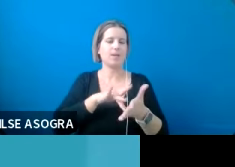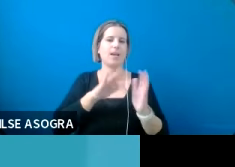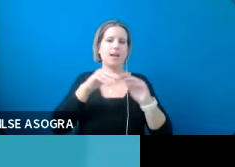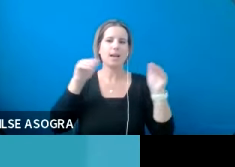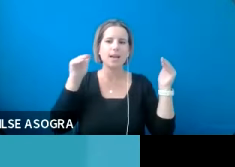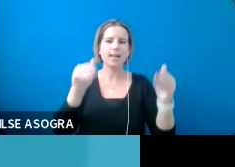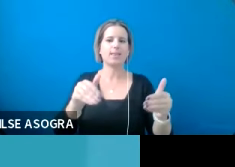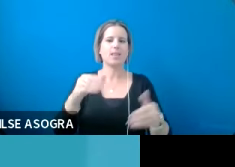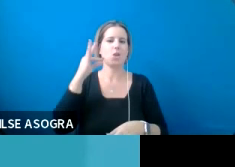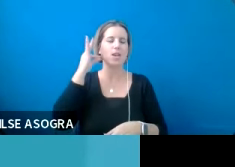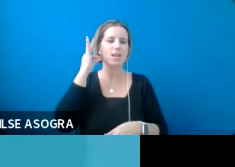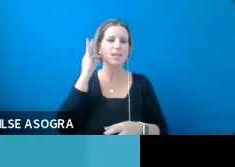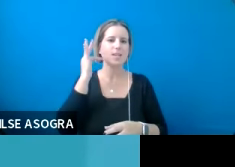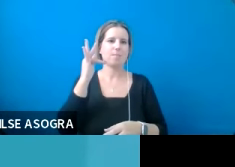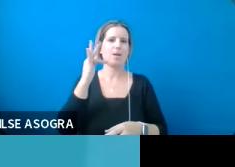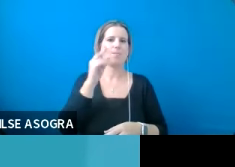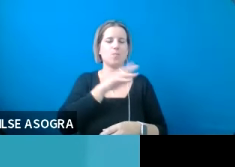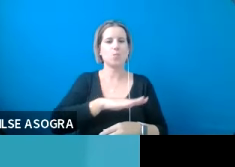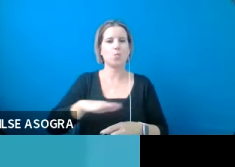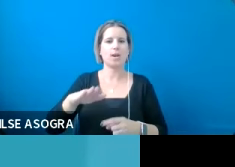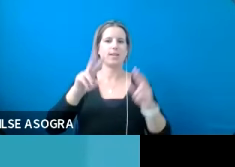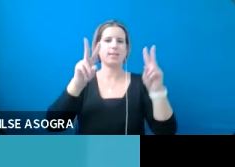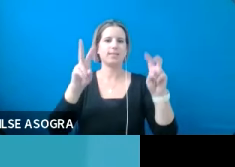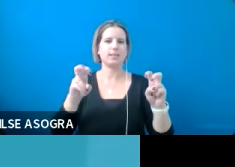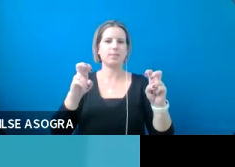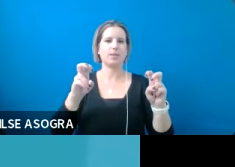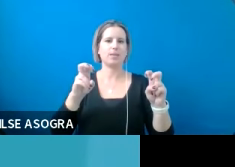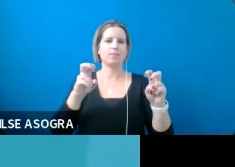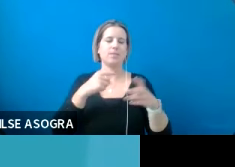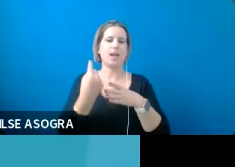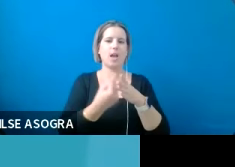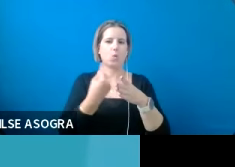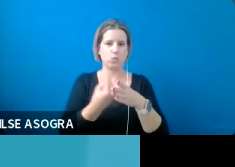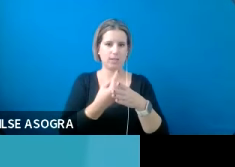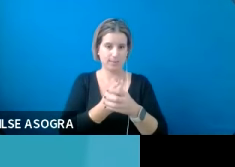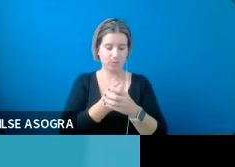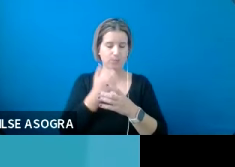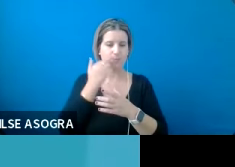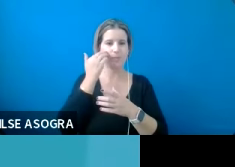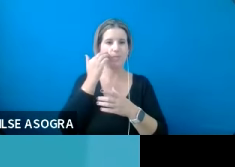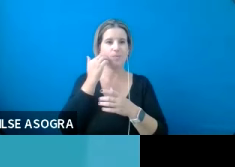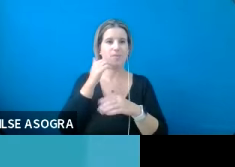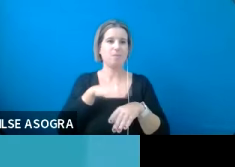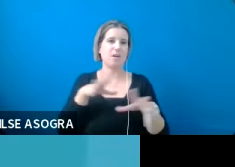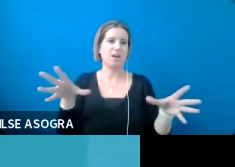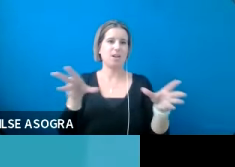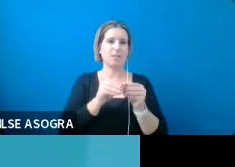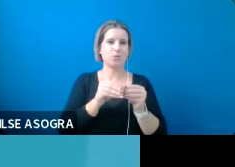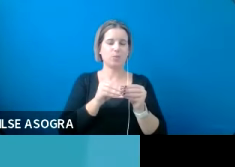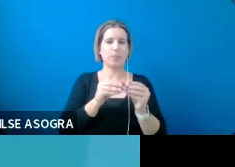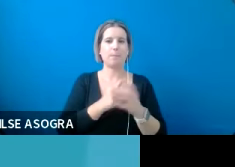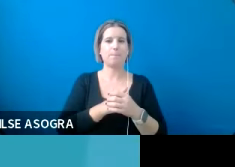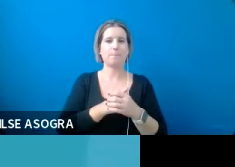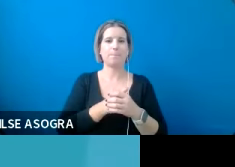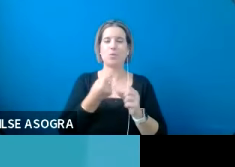a niñas y a mujeres en el espectro del autismo para concluir y voy